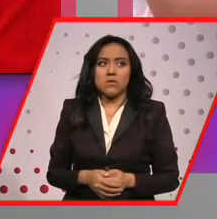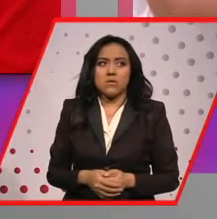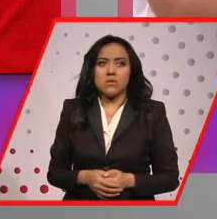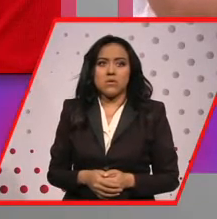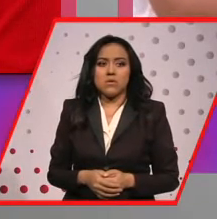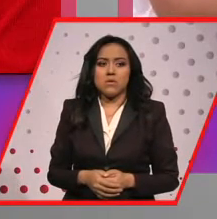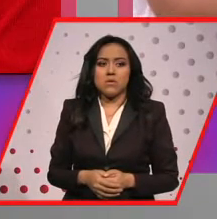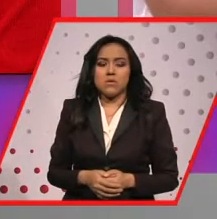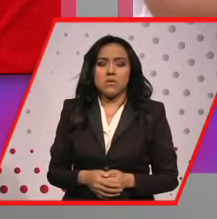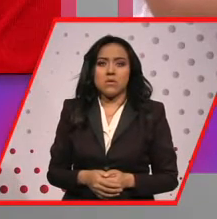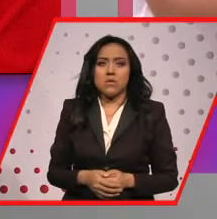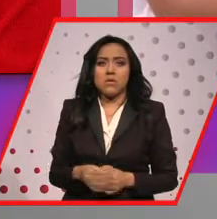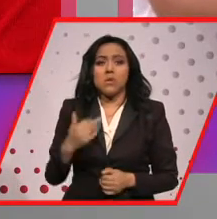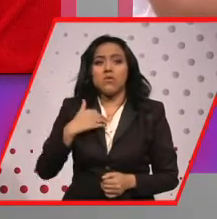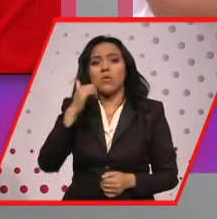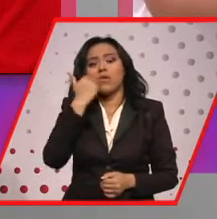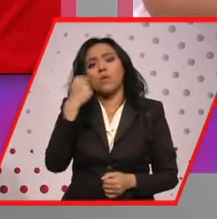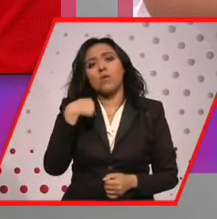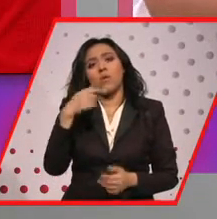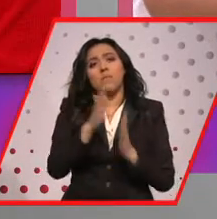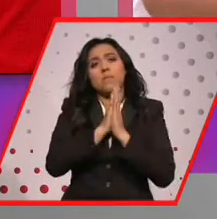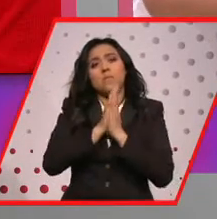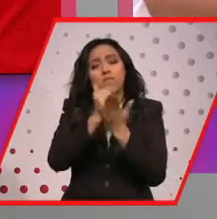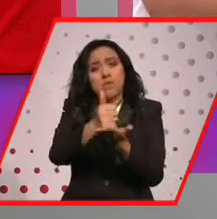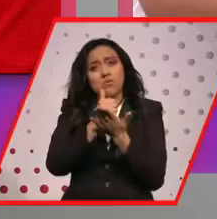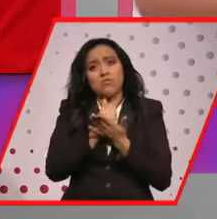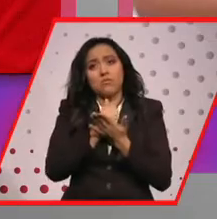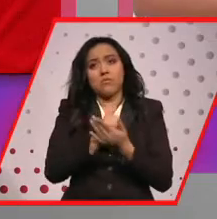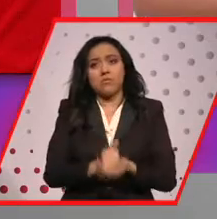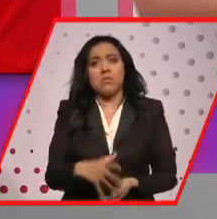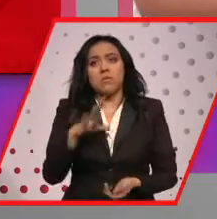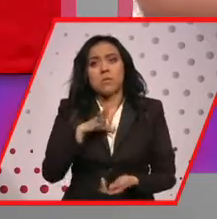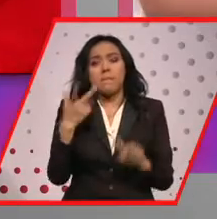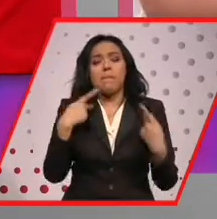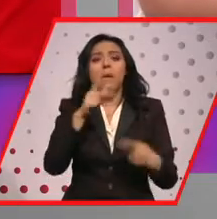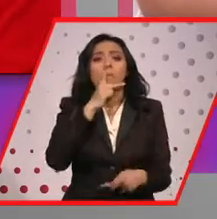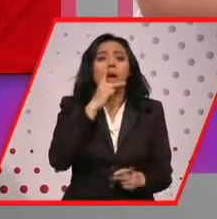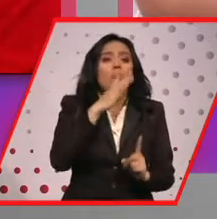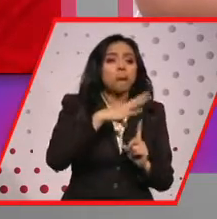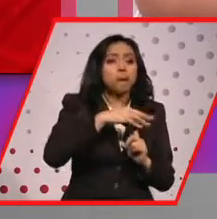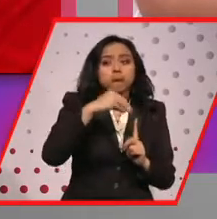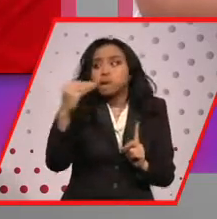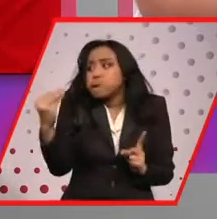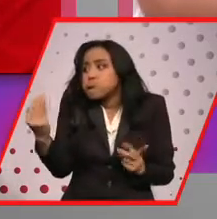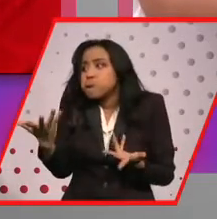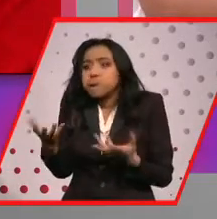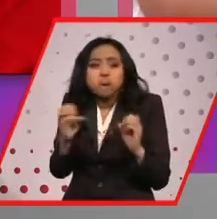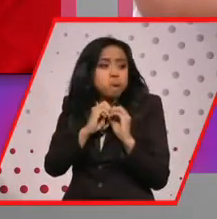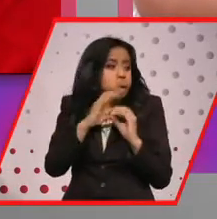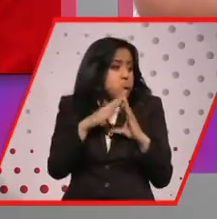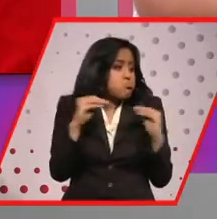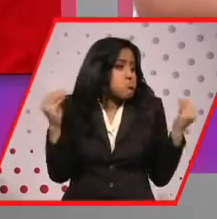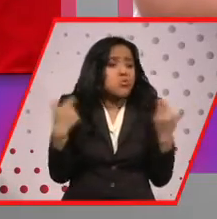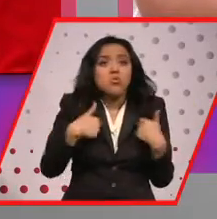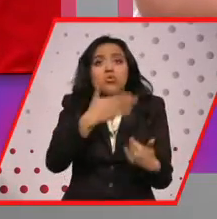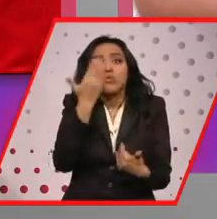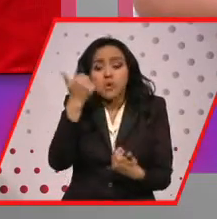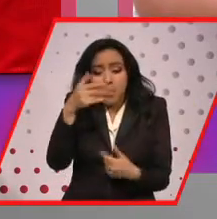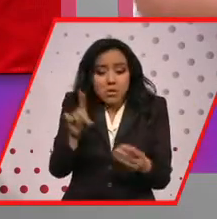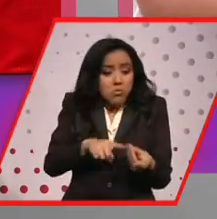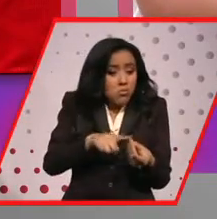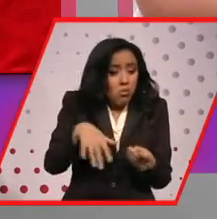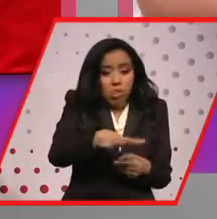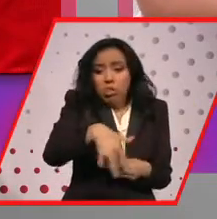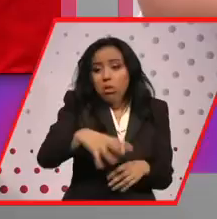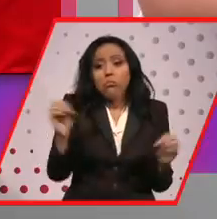Vengo por, a ver si me puede ayudar. Con la des, bueno, se desapareció mi papá y estamos desesperados, toda la familia. Eso